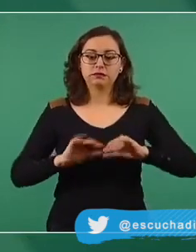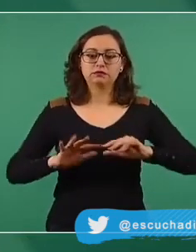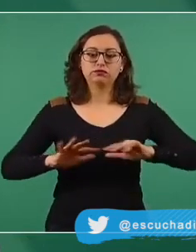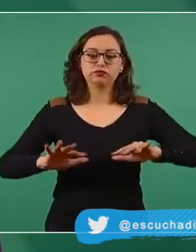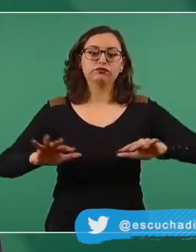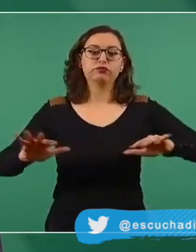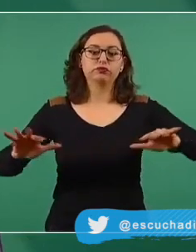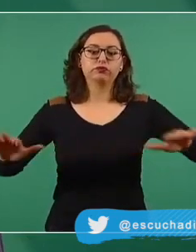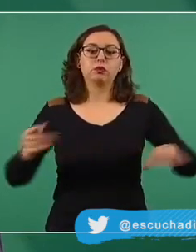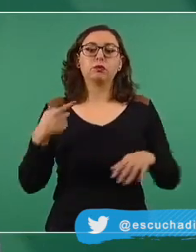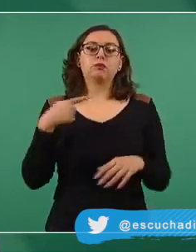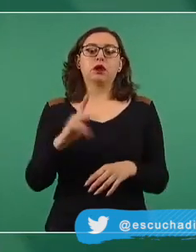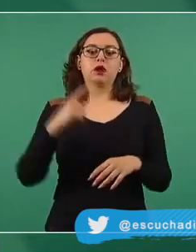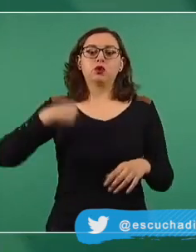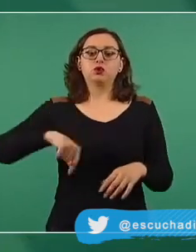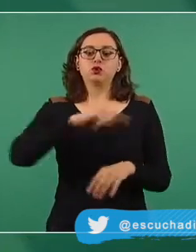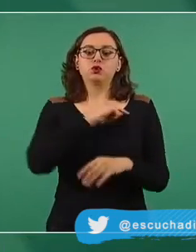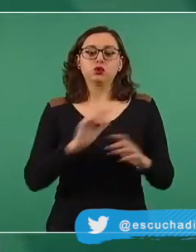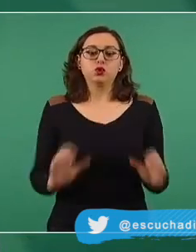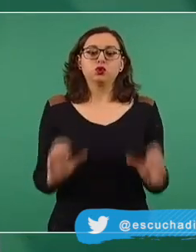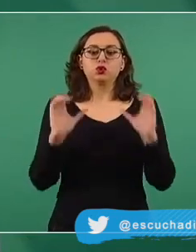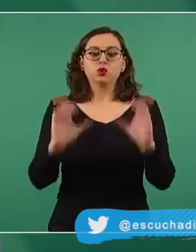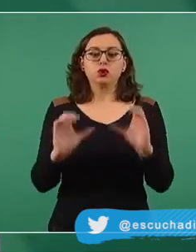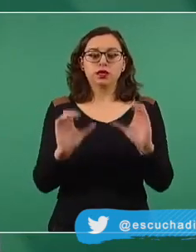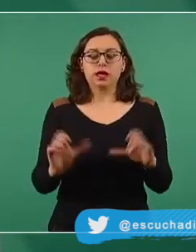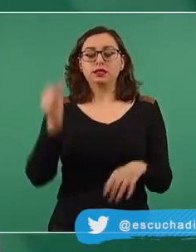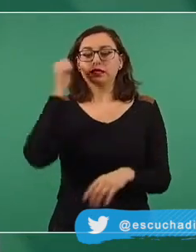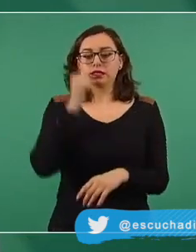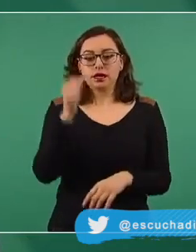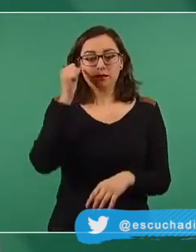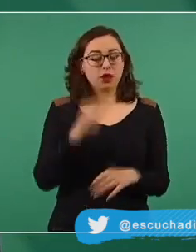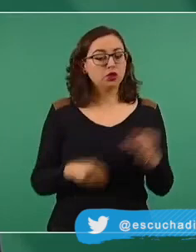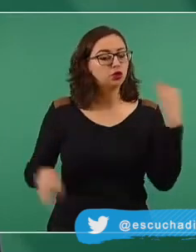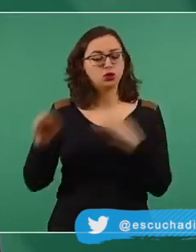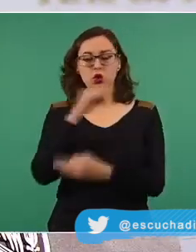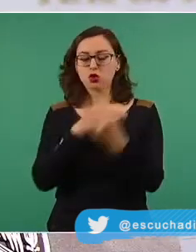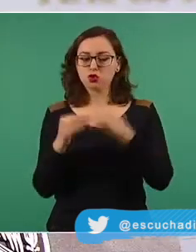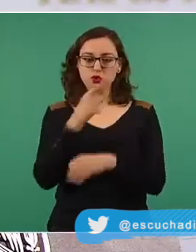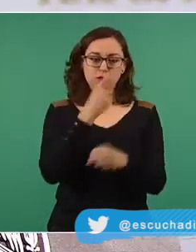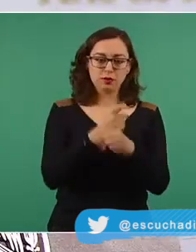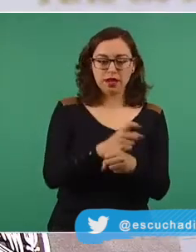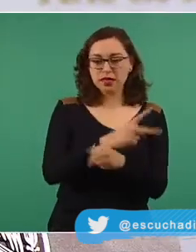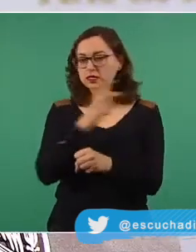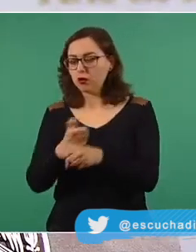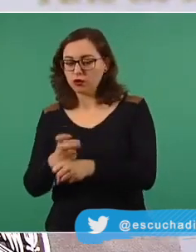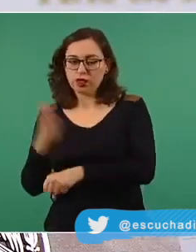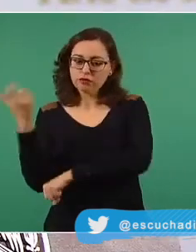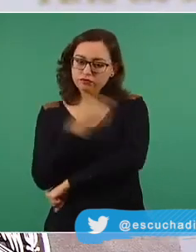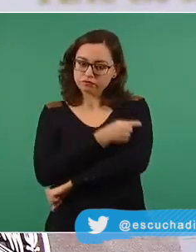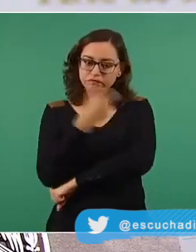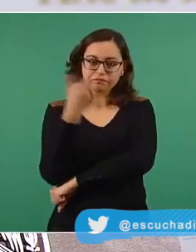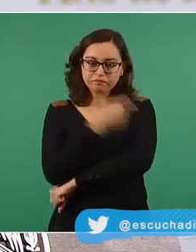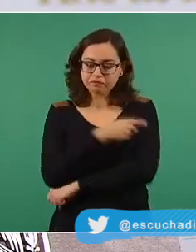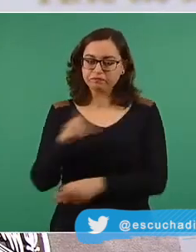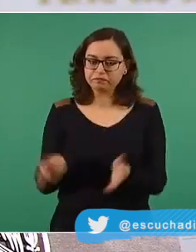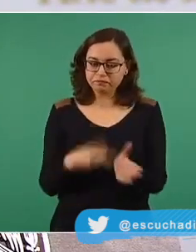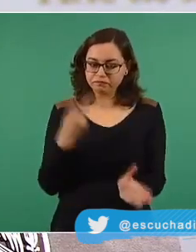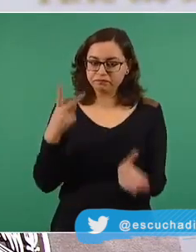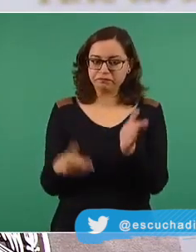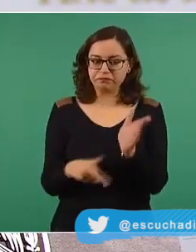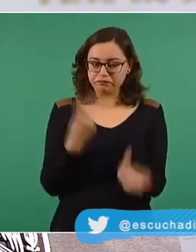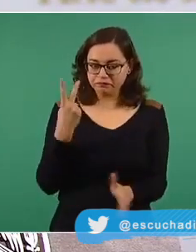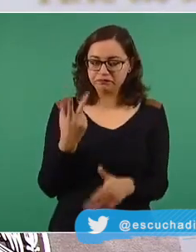163.837.845 dosis de vacunas de 7 laboratorios: Pfizer-BioNTech, AstraZeneca, Sinovac,